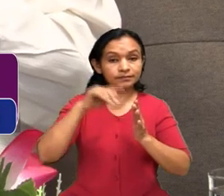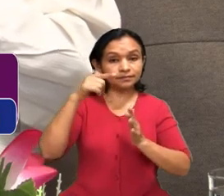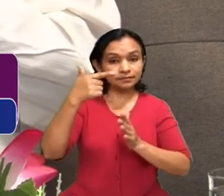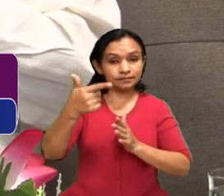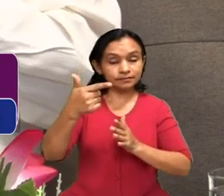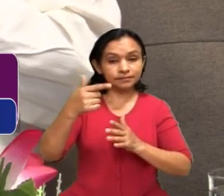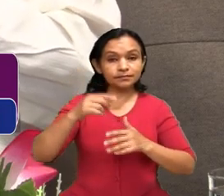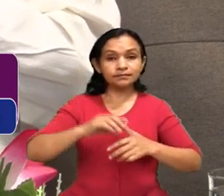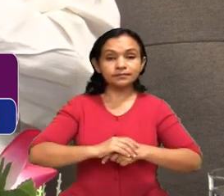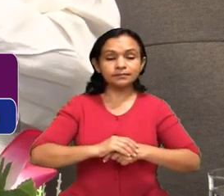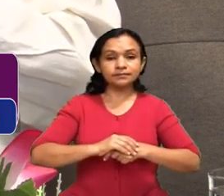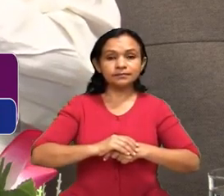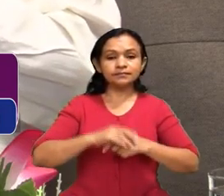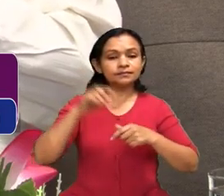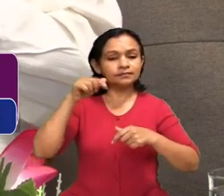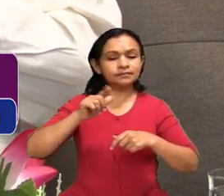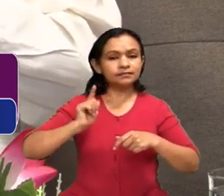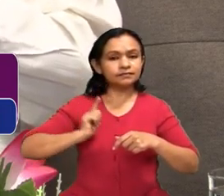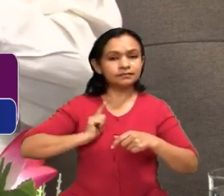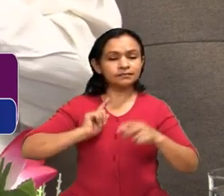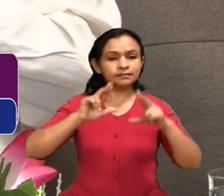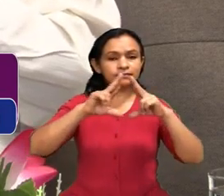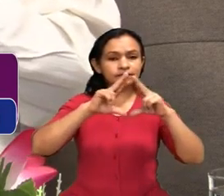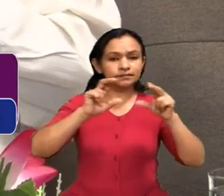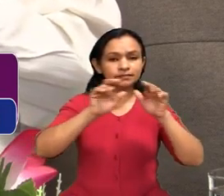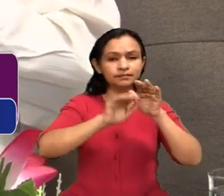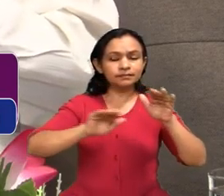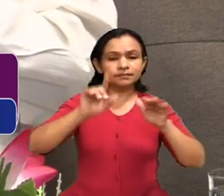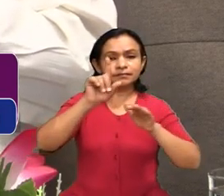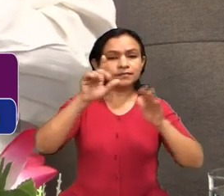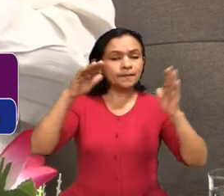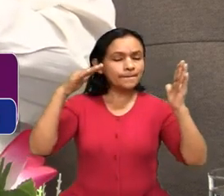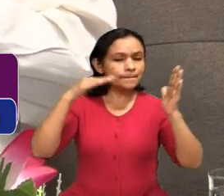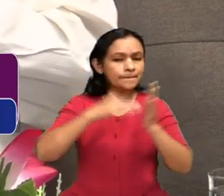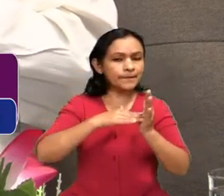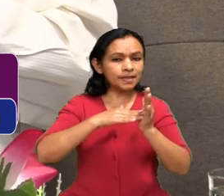2007, aquí habían un poquito más de 1,000 cooperativas.